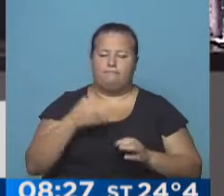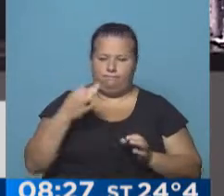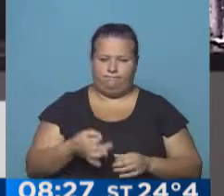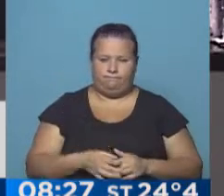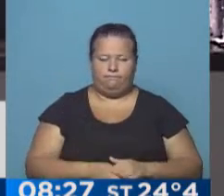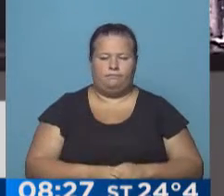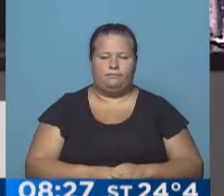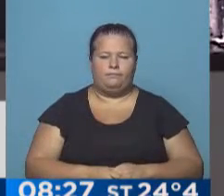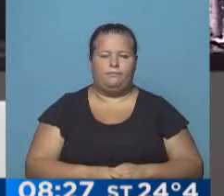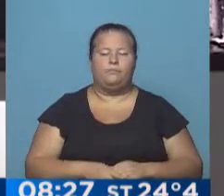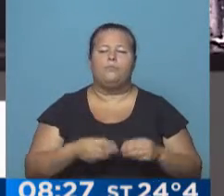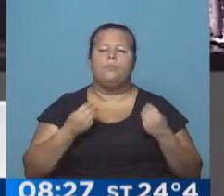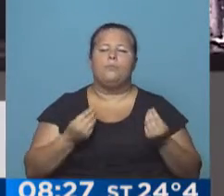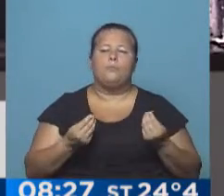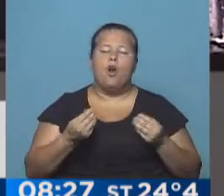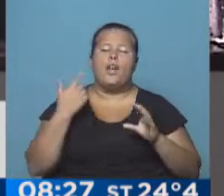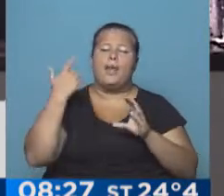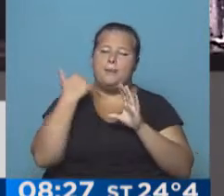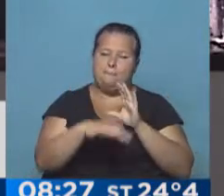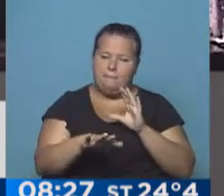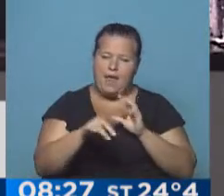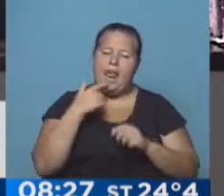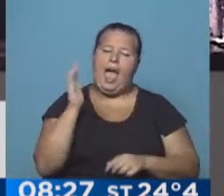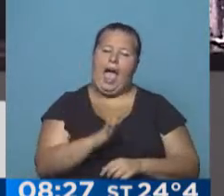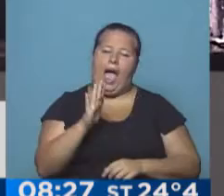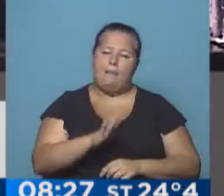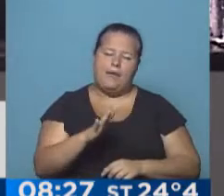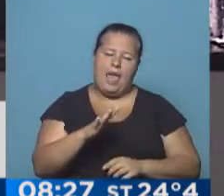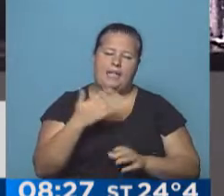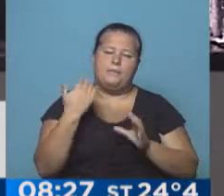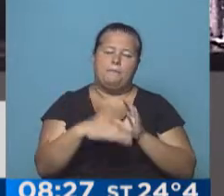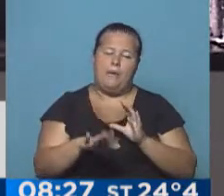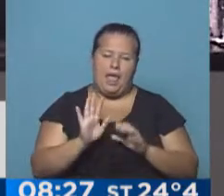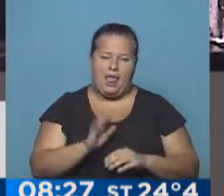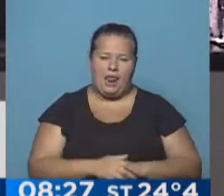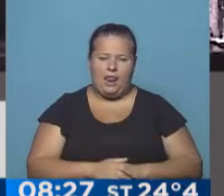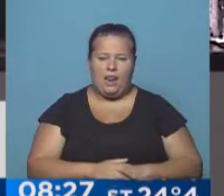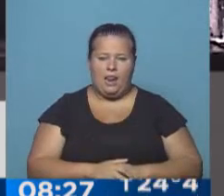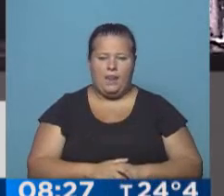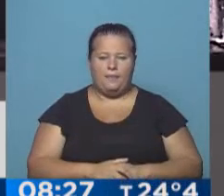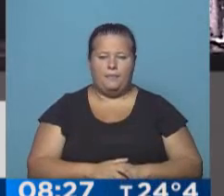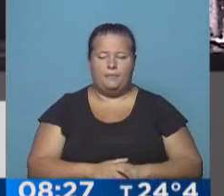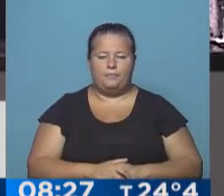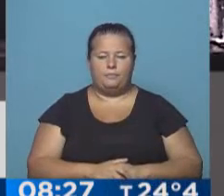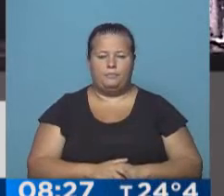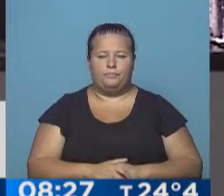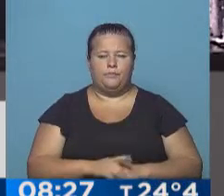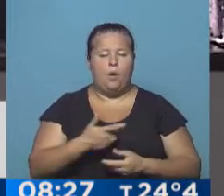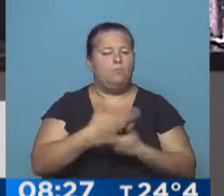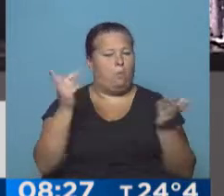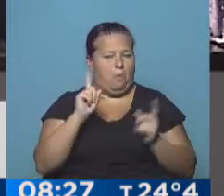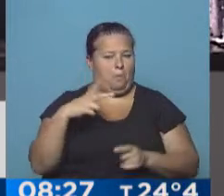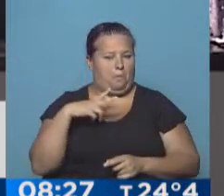concretamente, porque recibe un mail intimidándola en una casilla de correo que no es